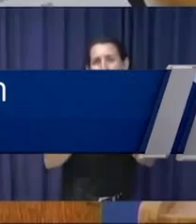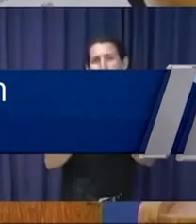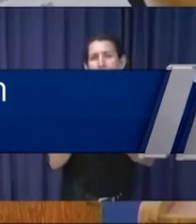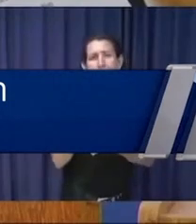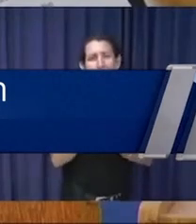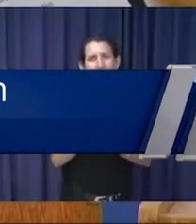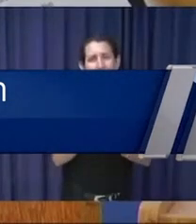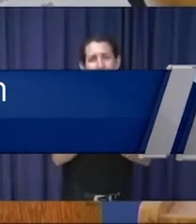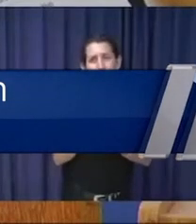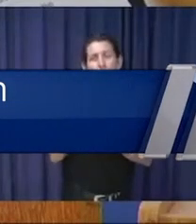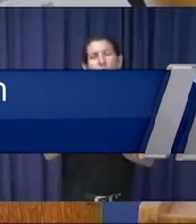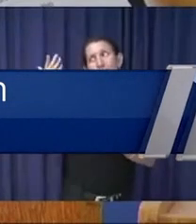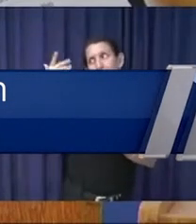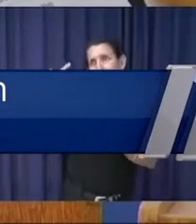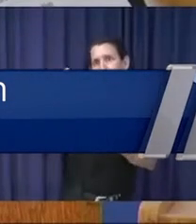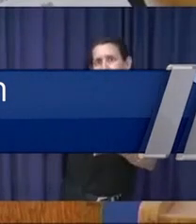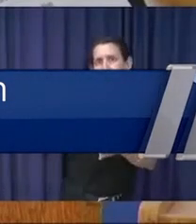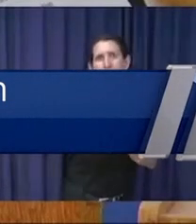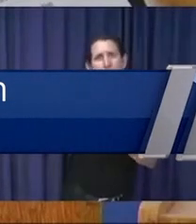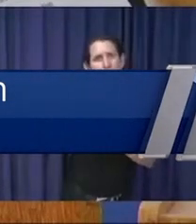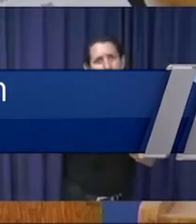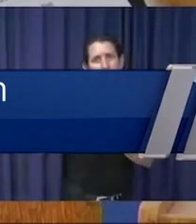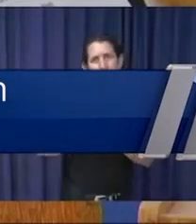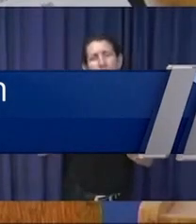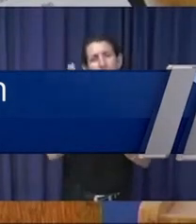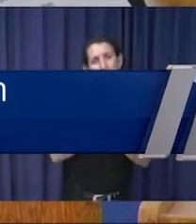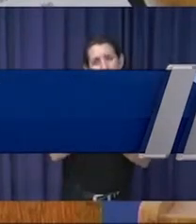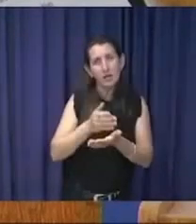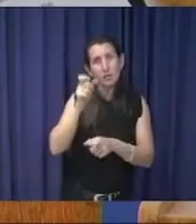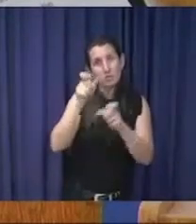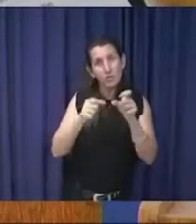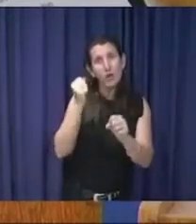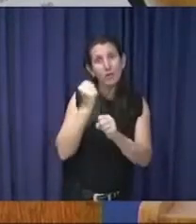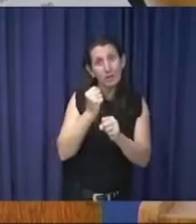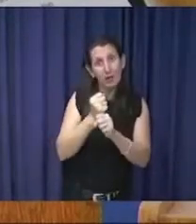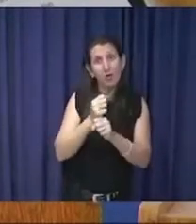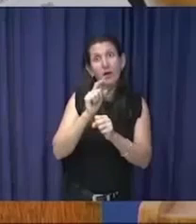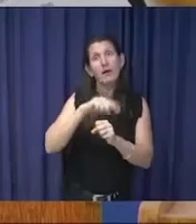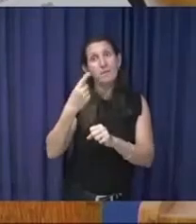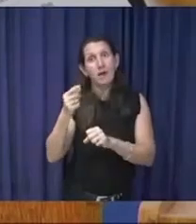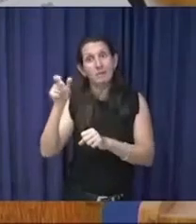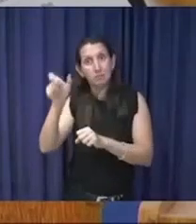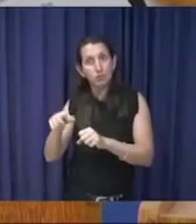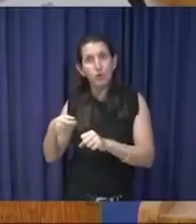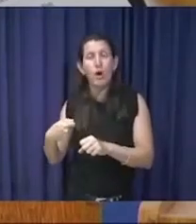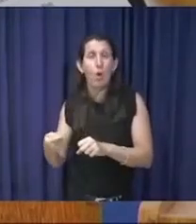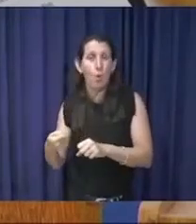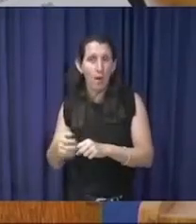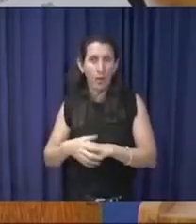cuales tanto se han peleado y que se rompan los derechos de los trabajadores y más de un jubilado, ¿no es cierto? Por eso desde este